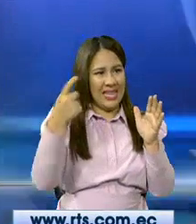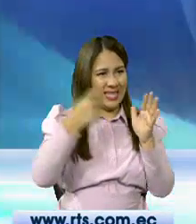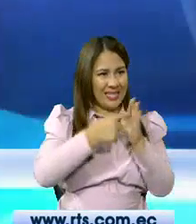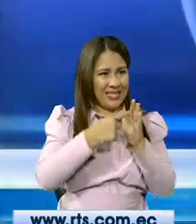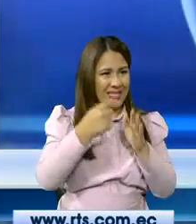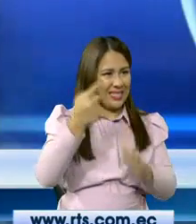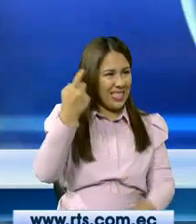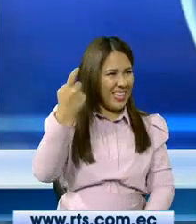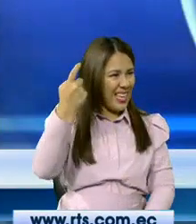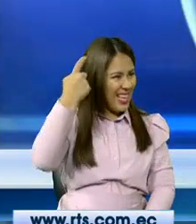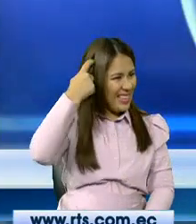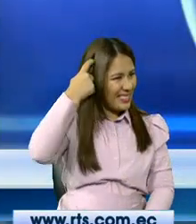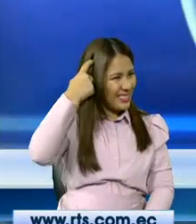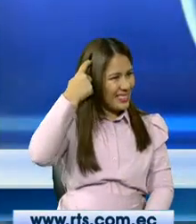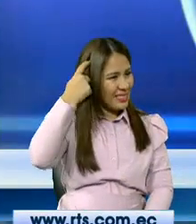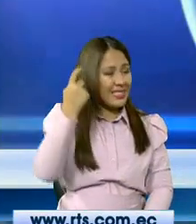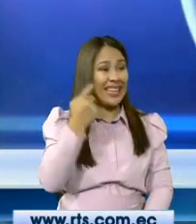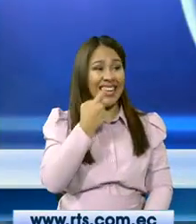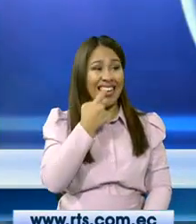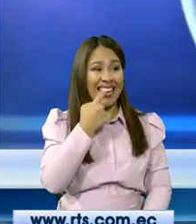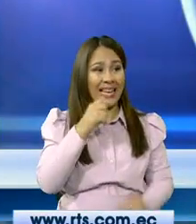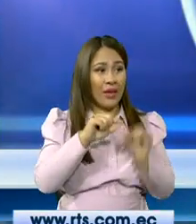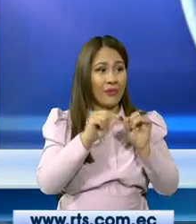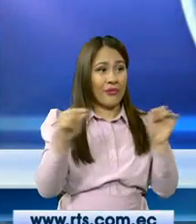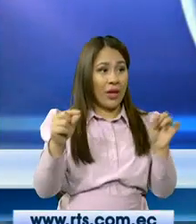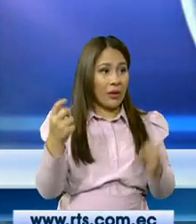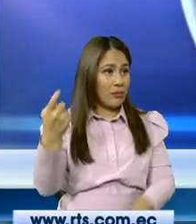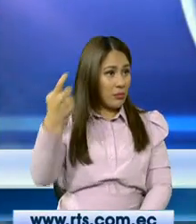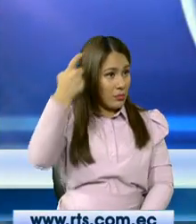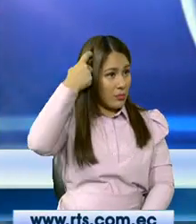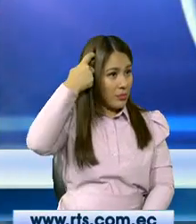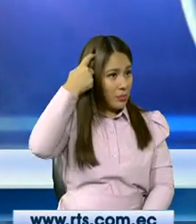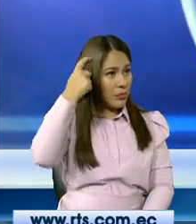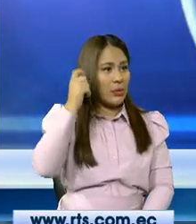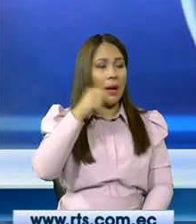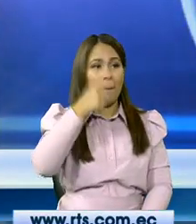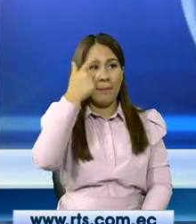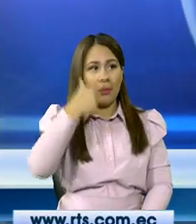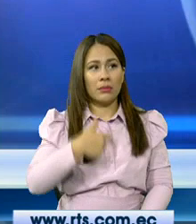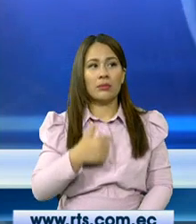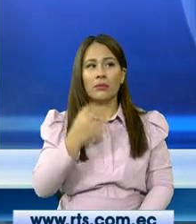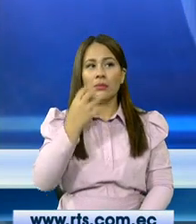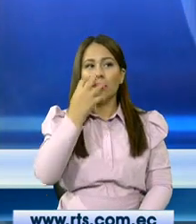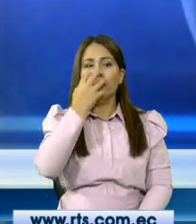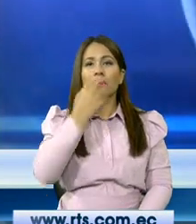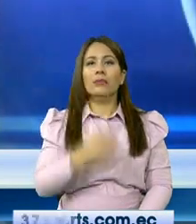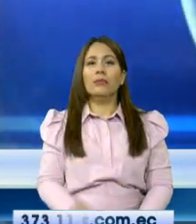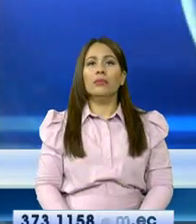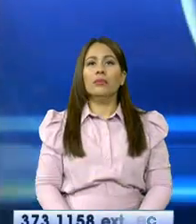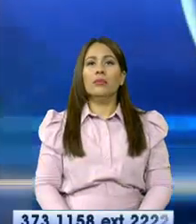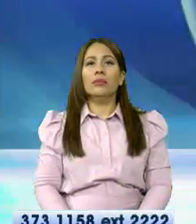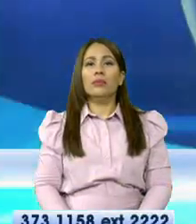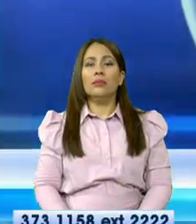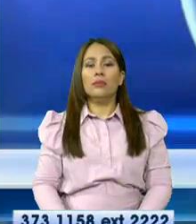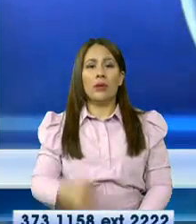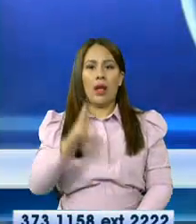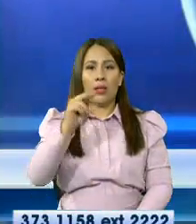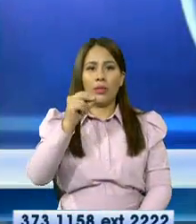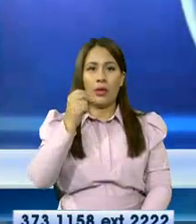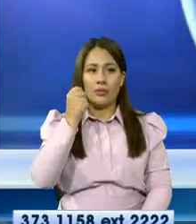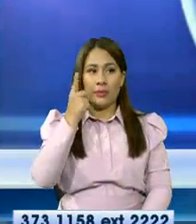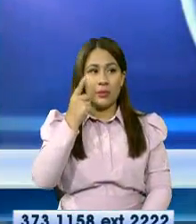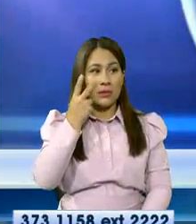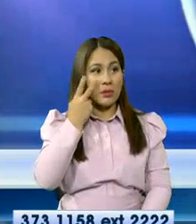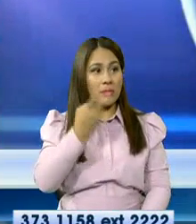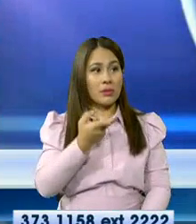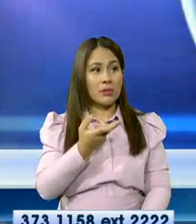el... La cabeza, ¿sabes? Prácticamente llegó en estado inconsciente. Actualmente se logró paralizar lo que